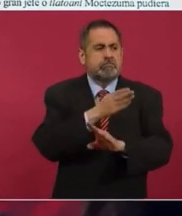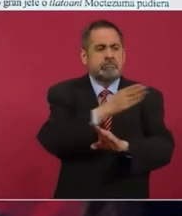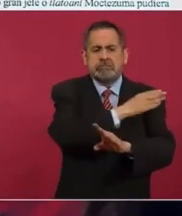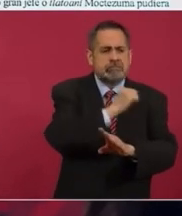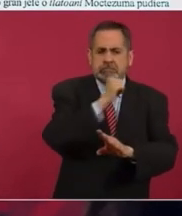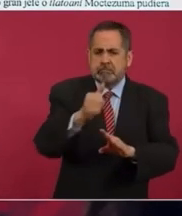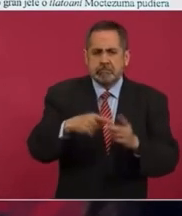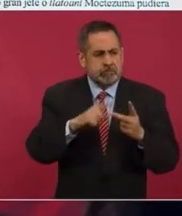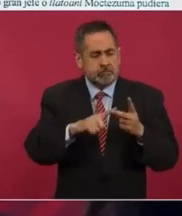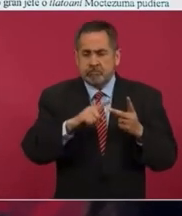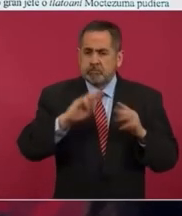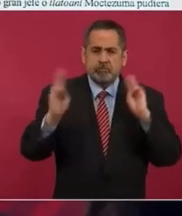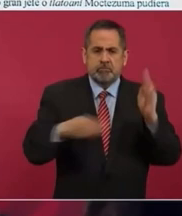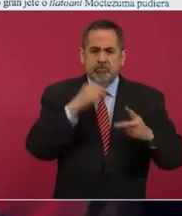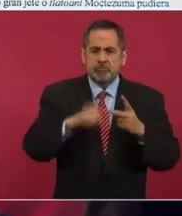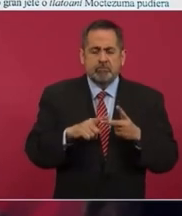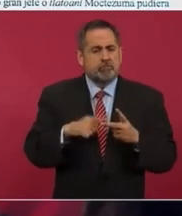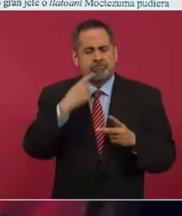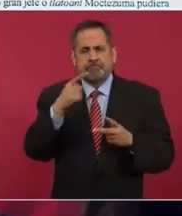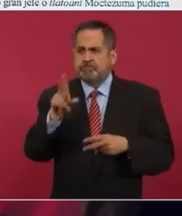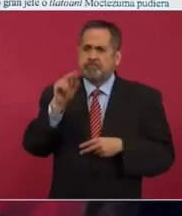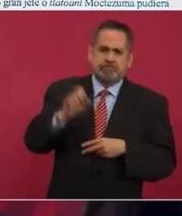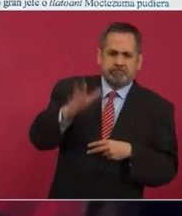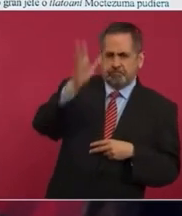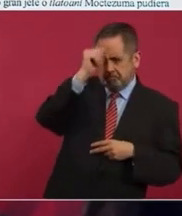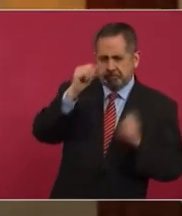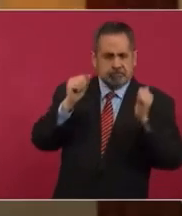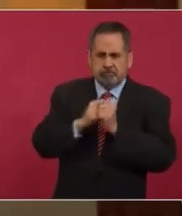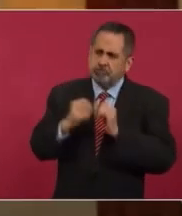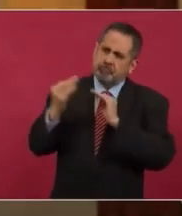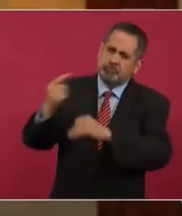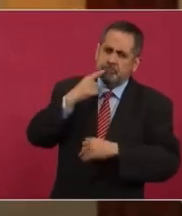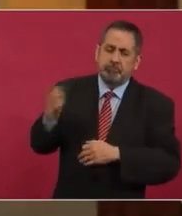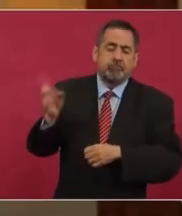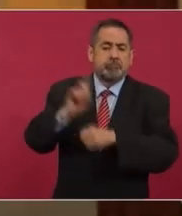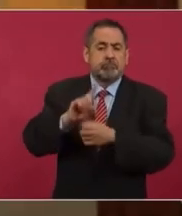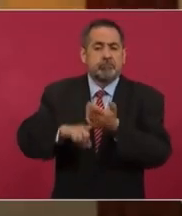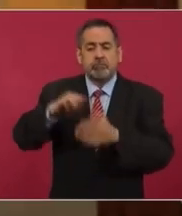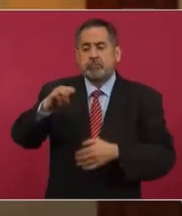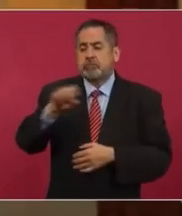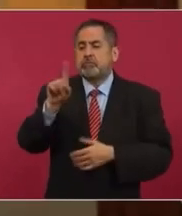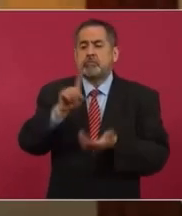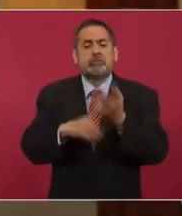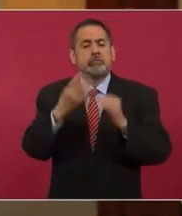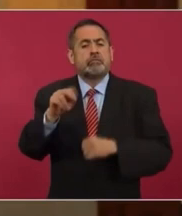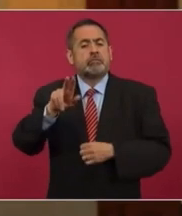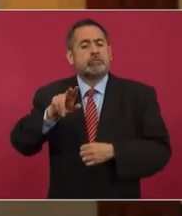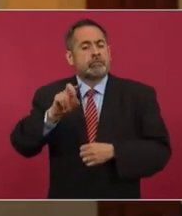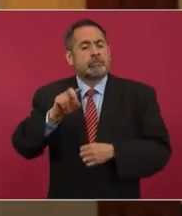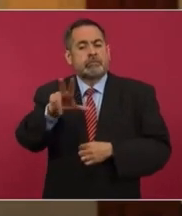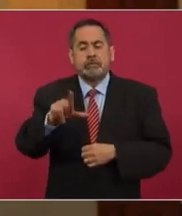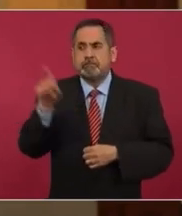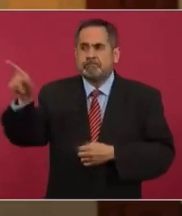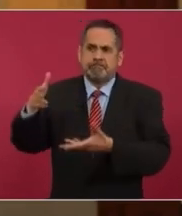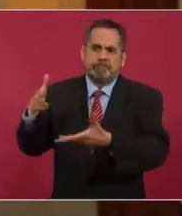de Estado en el mundo, condenar ante la sociedad de las naciones, en marzo de 1938, la violenta